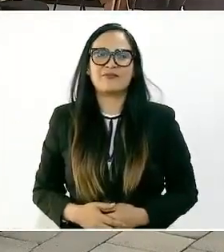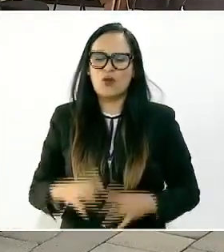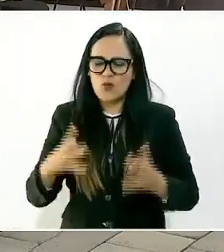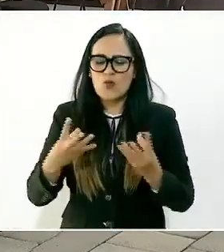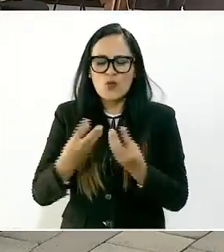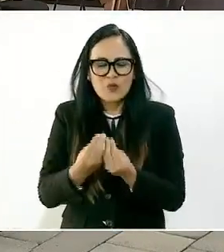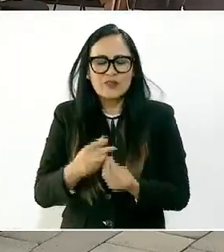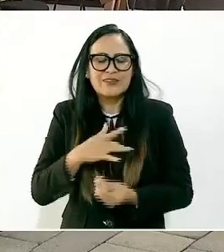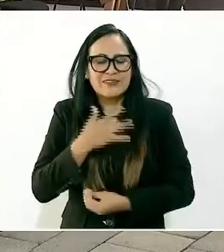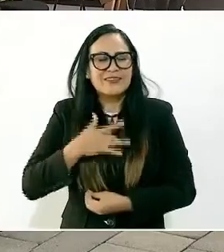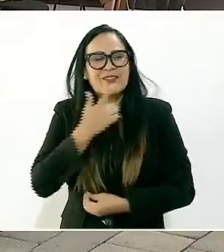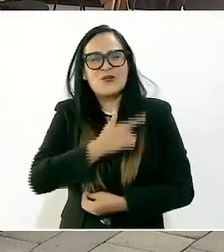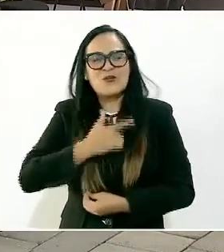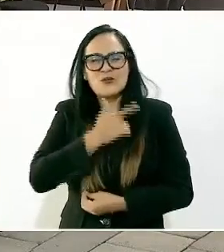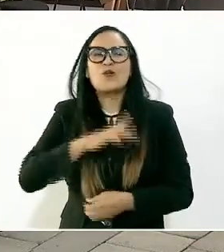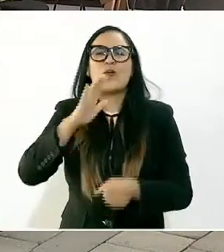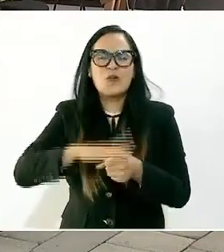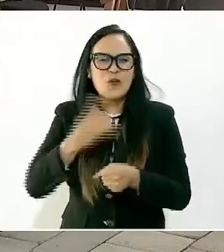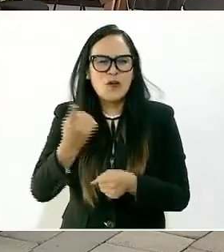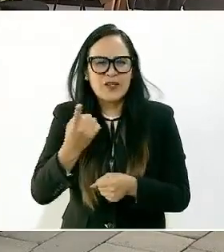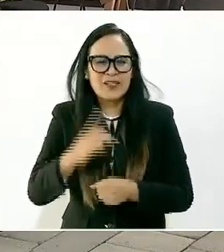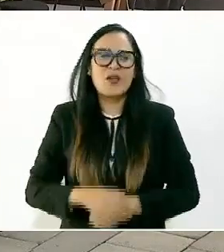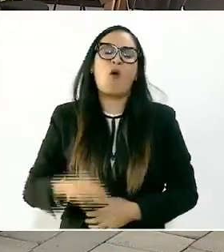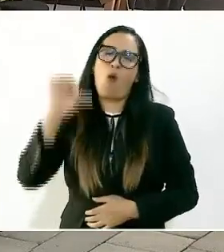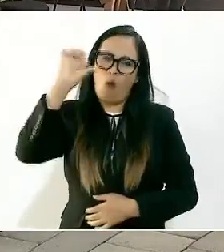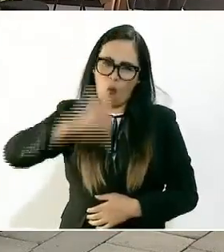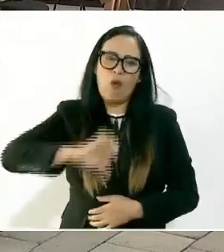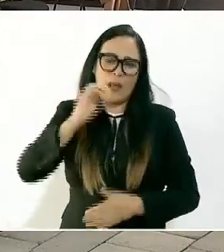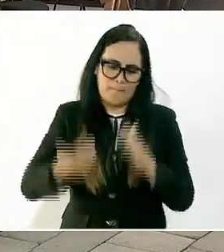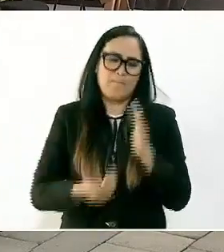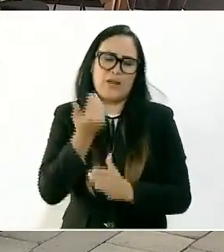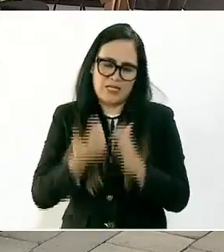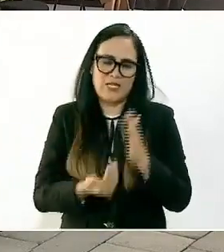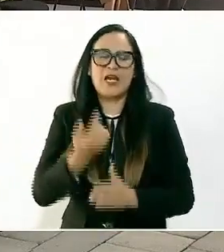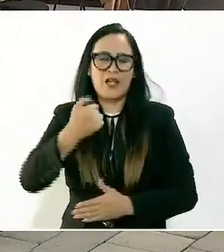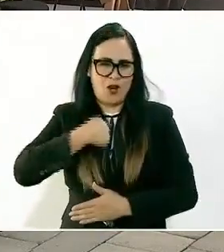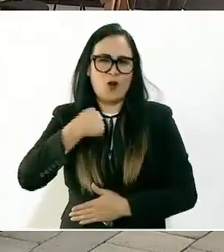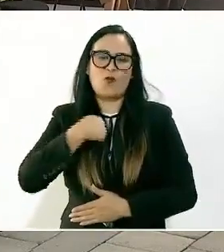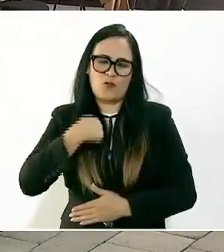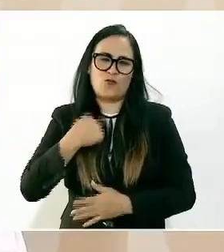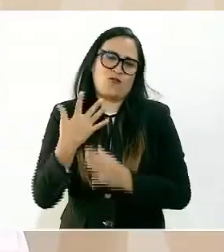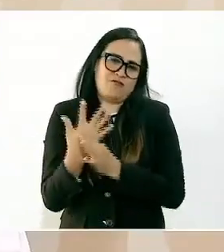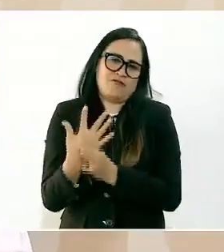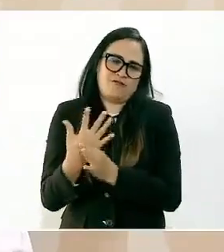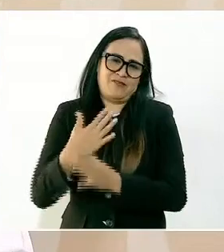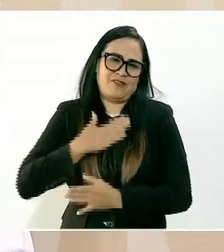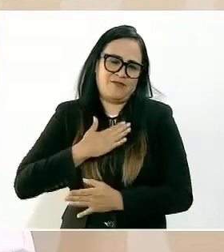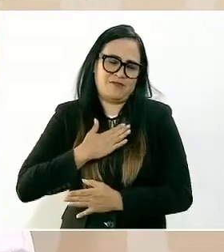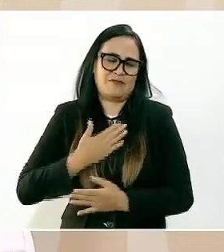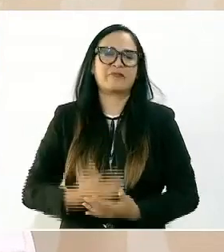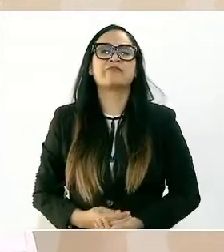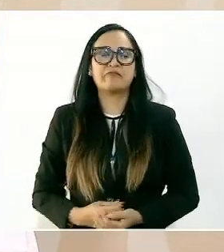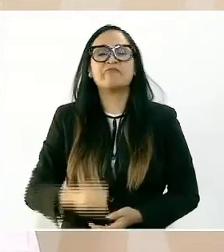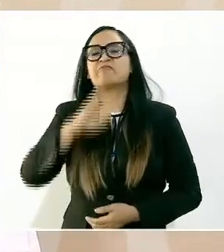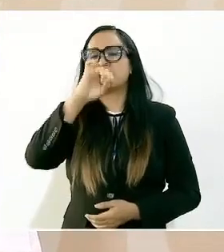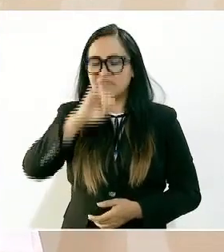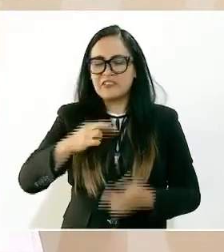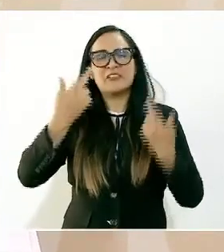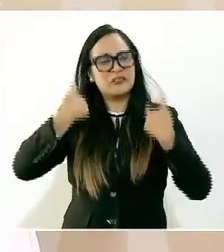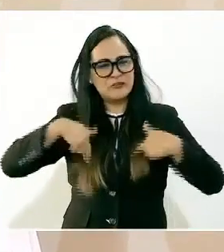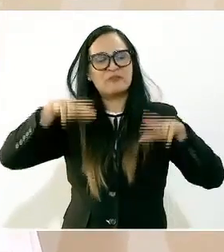porque sabemos, hoy lo comenté en efecto en la mañana, que estamos bien